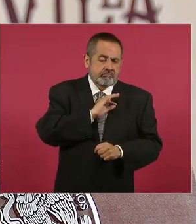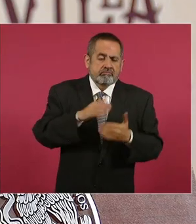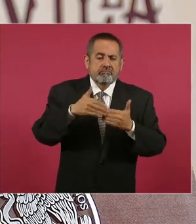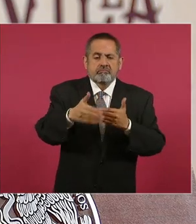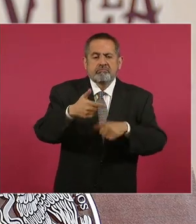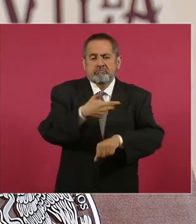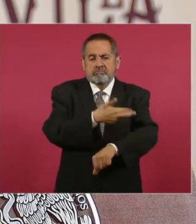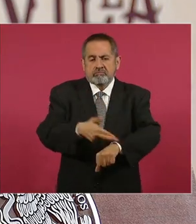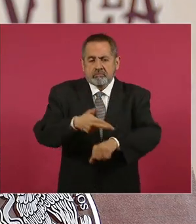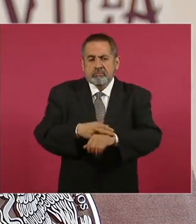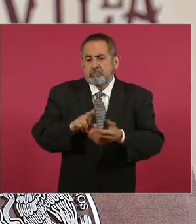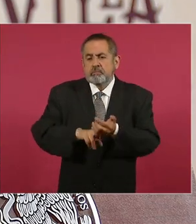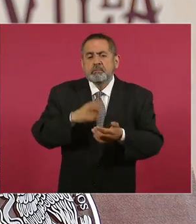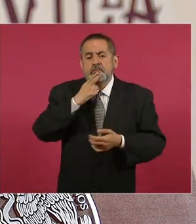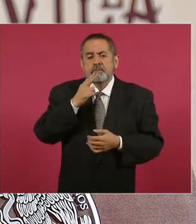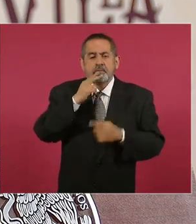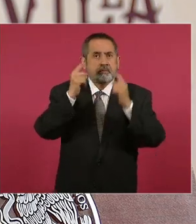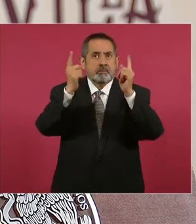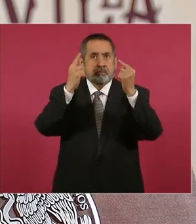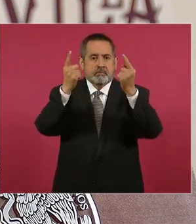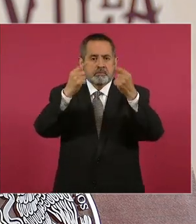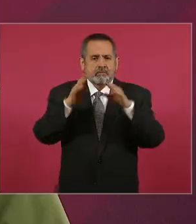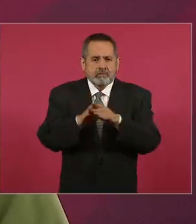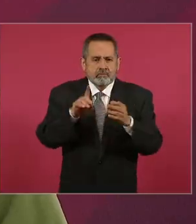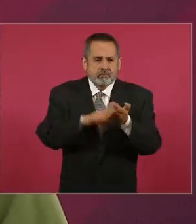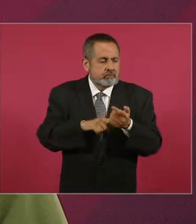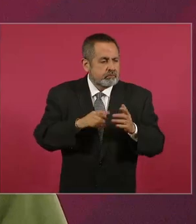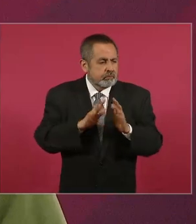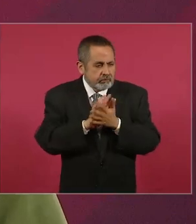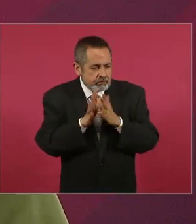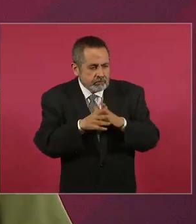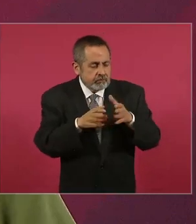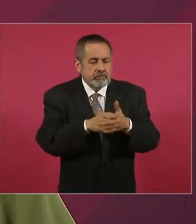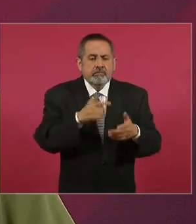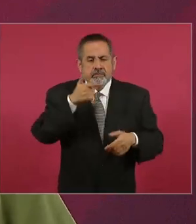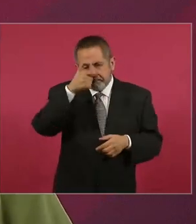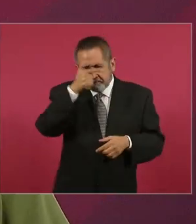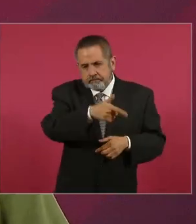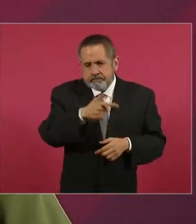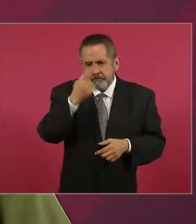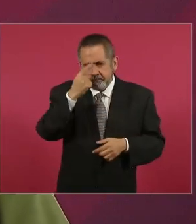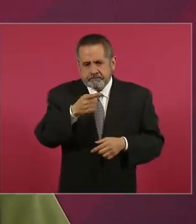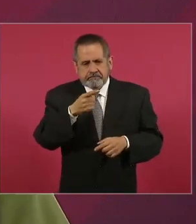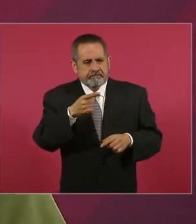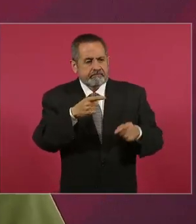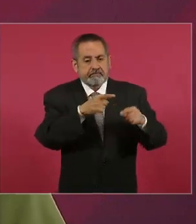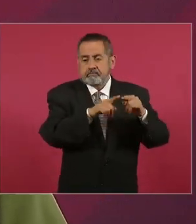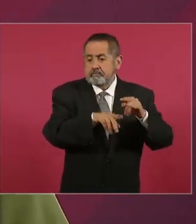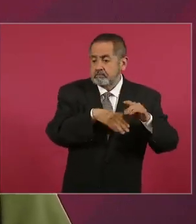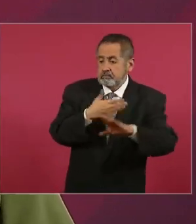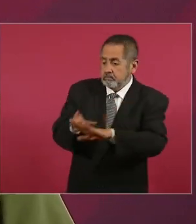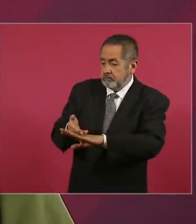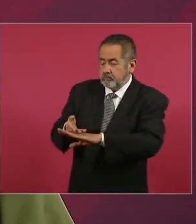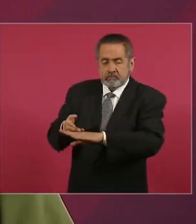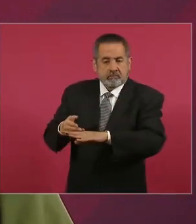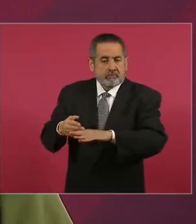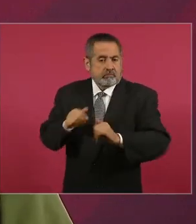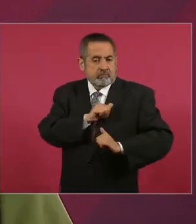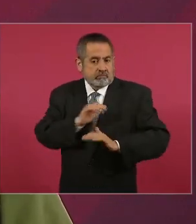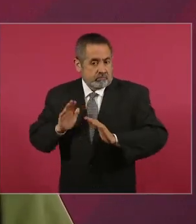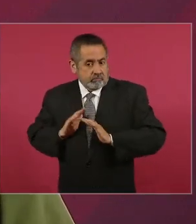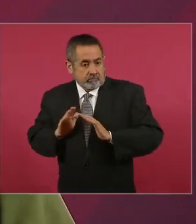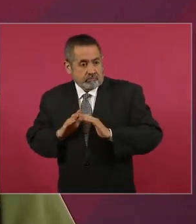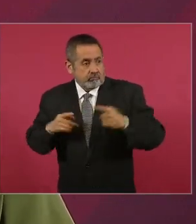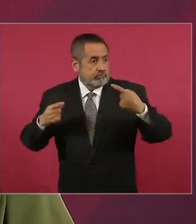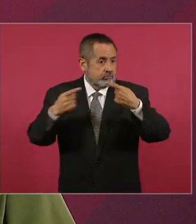los drones, del uso de drones por parte de la delincuencia con el fin de atacar a las fuerzas de